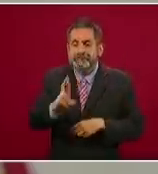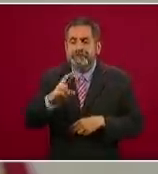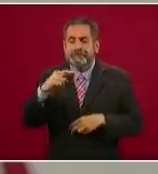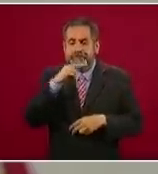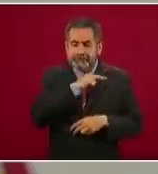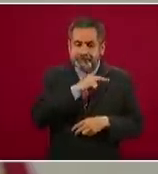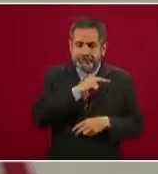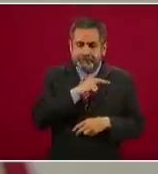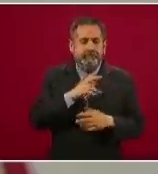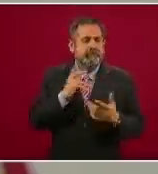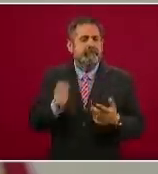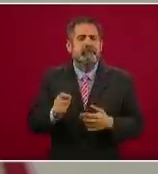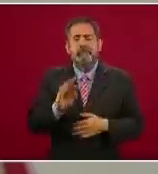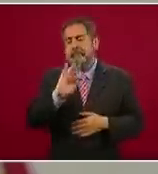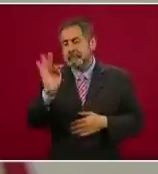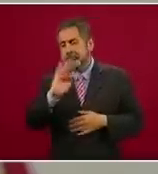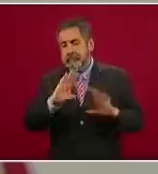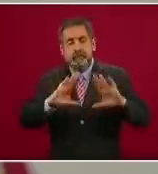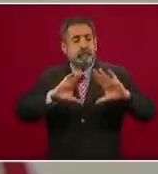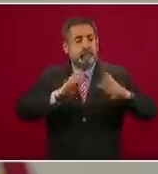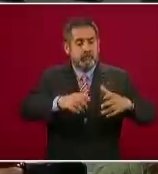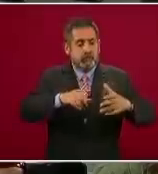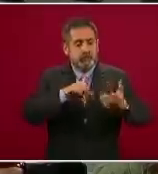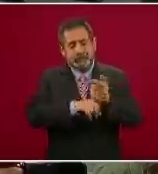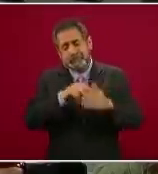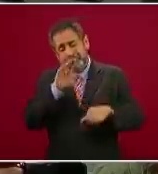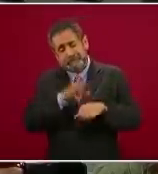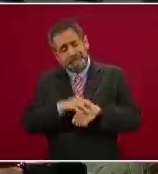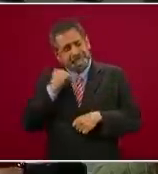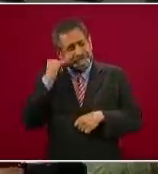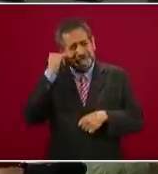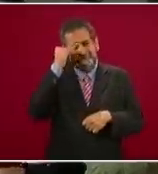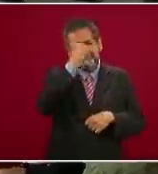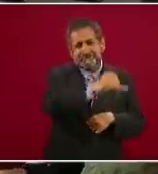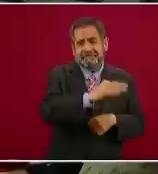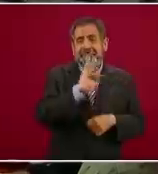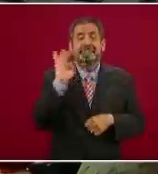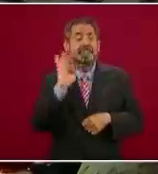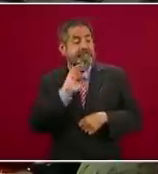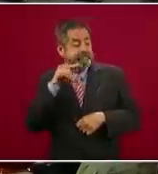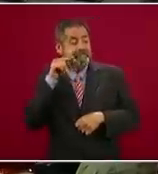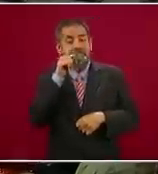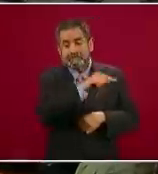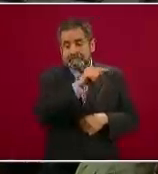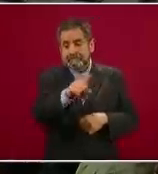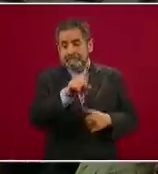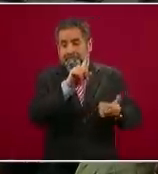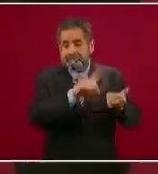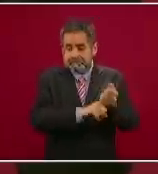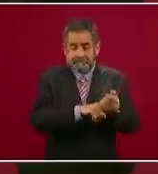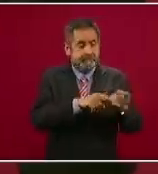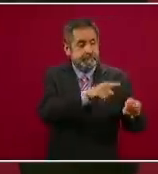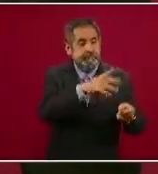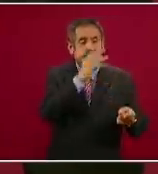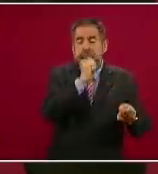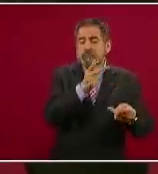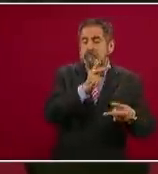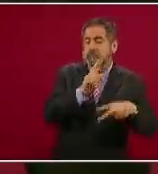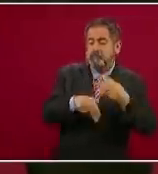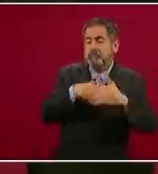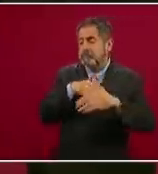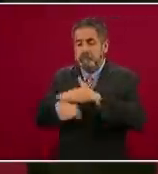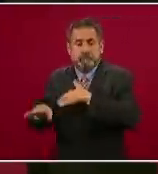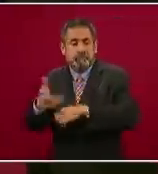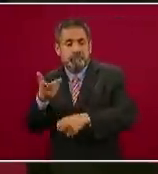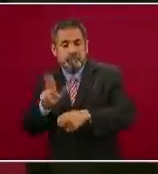es en las comunidades, sobre todo las más apartadas, que pudieran tener dificultades de acceso a los